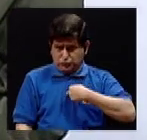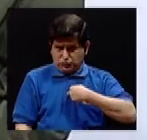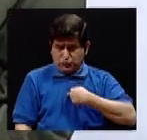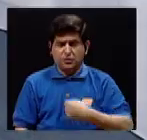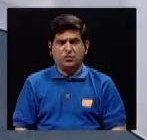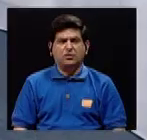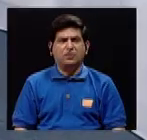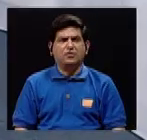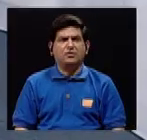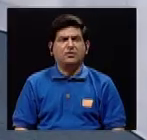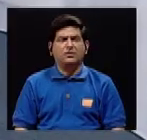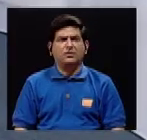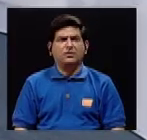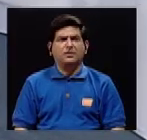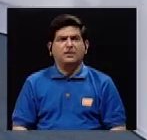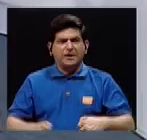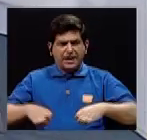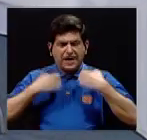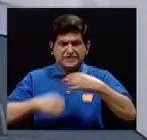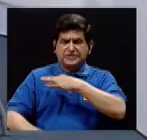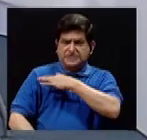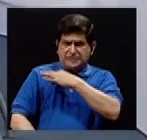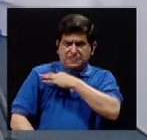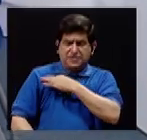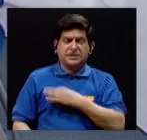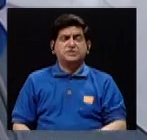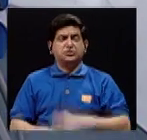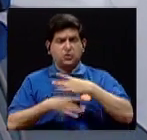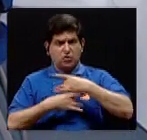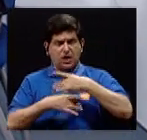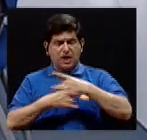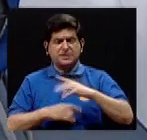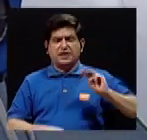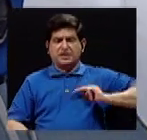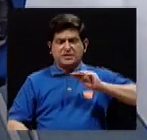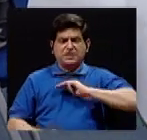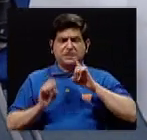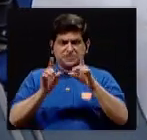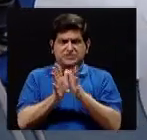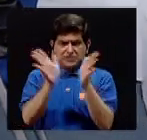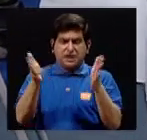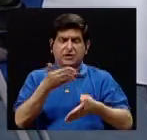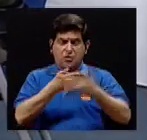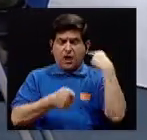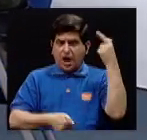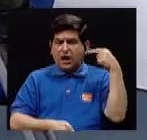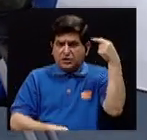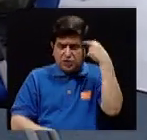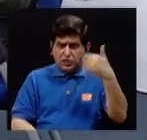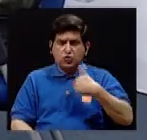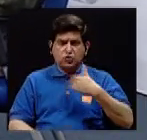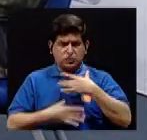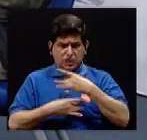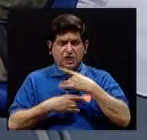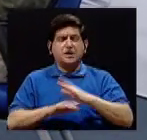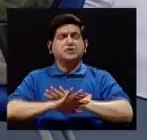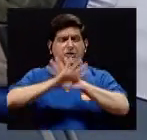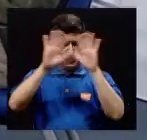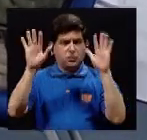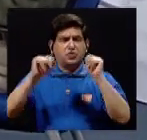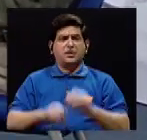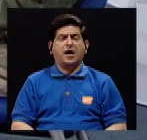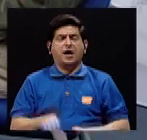yo existe la invitación y existe el interés por parte del me por lo menos el gobierno anterior tenía un interés